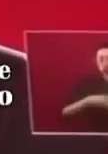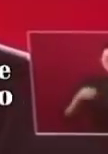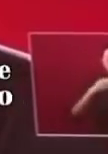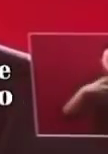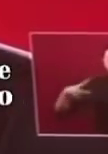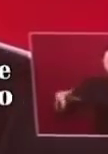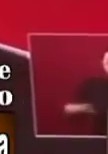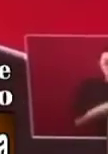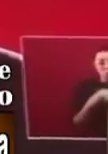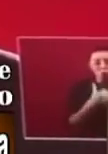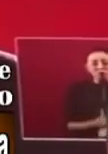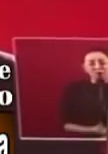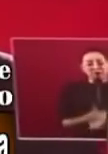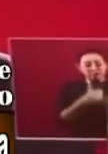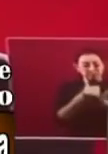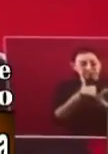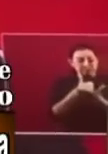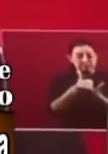ayudamos